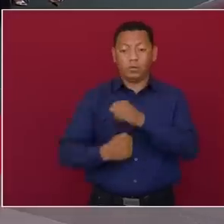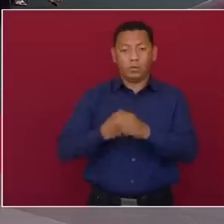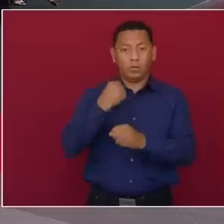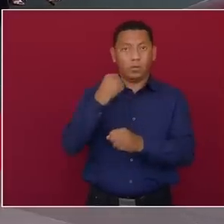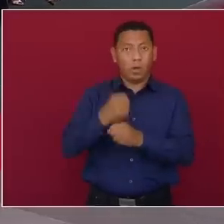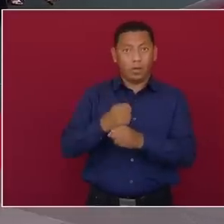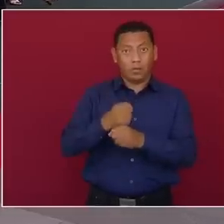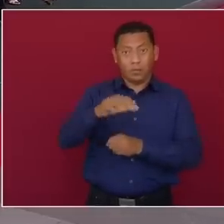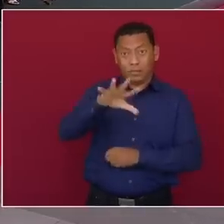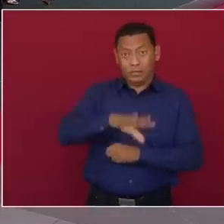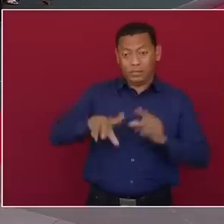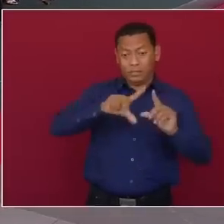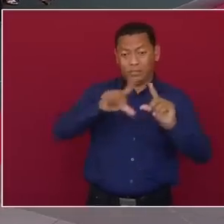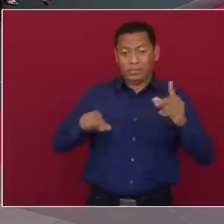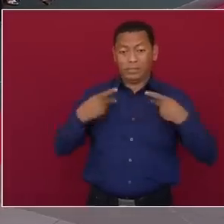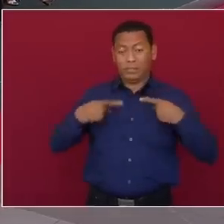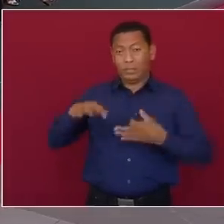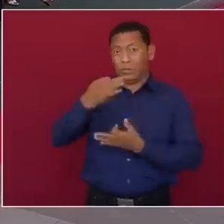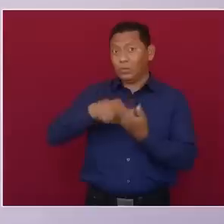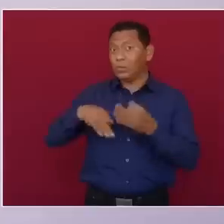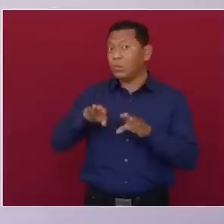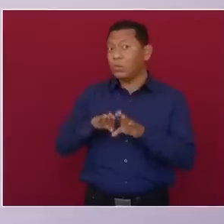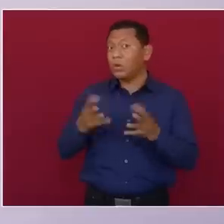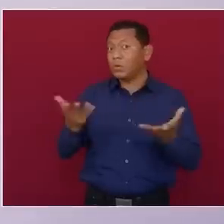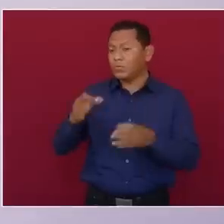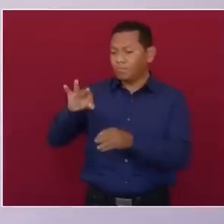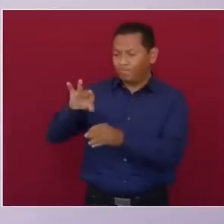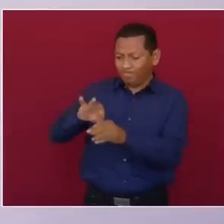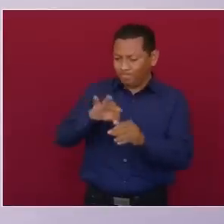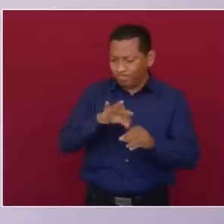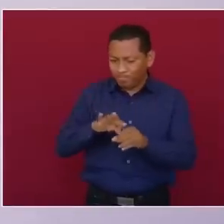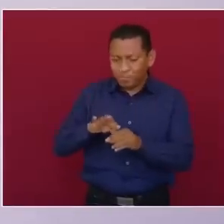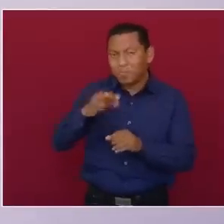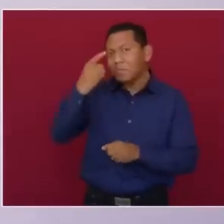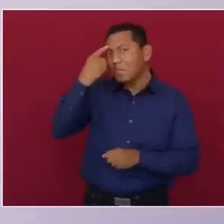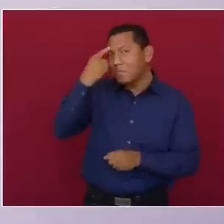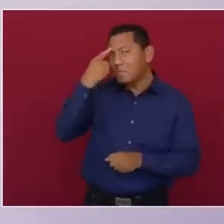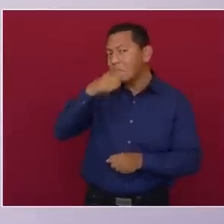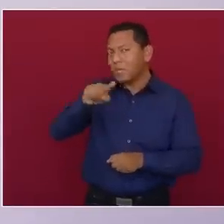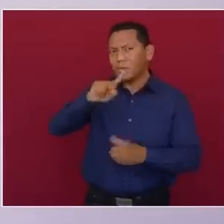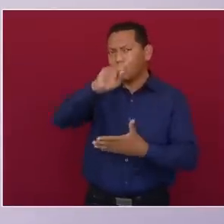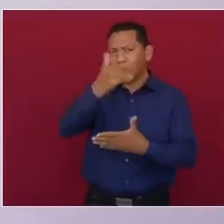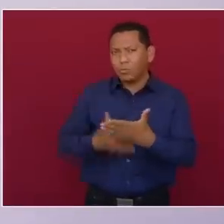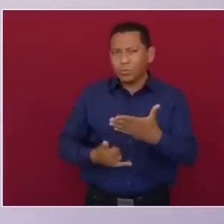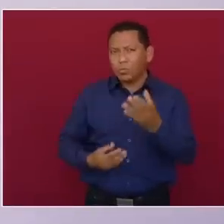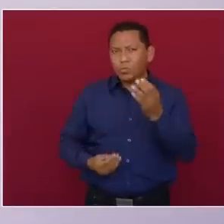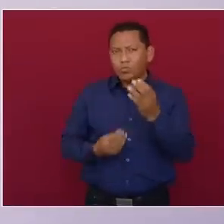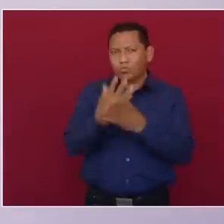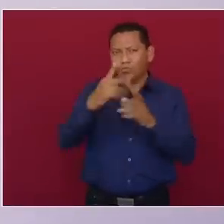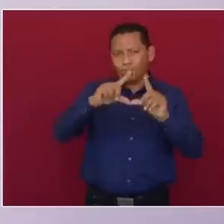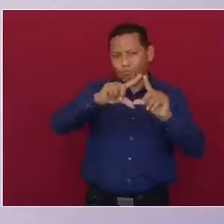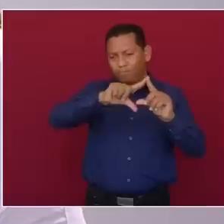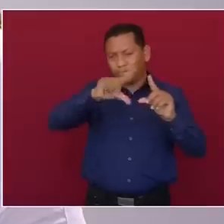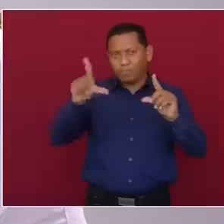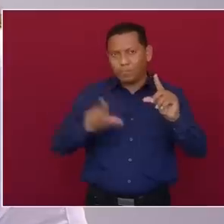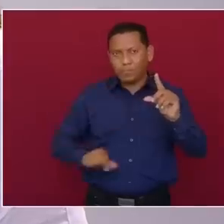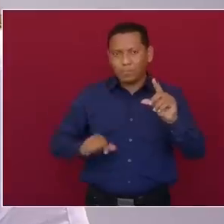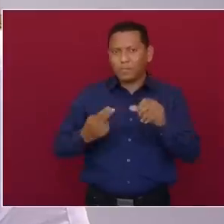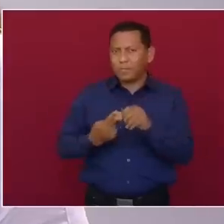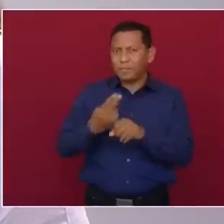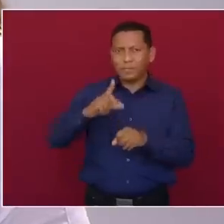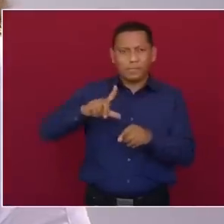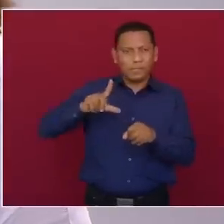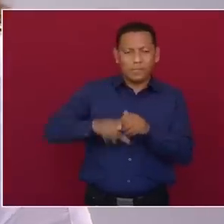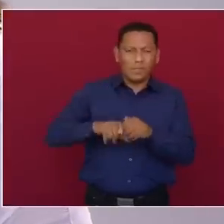voluntad de los mexicanos se manifestó en las urnas para cumplir con un proyecto de nación y un sueño anhelado